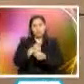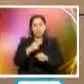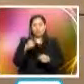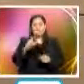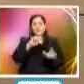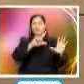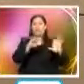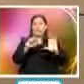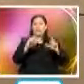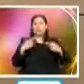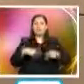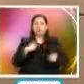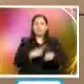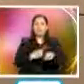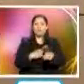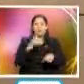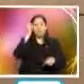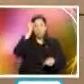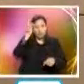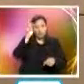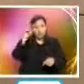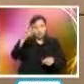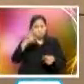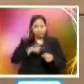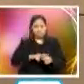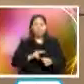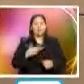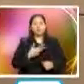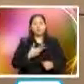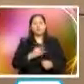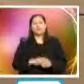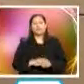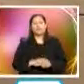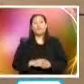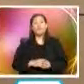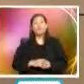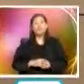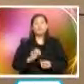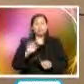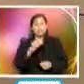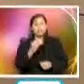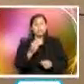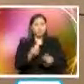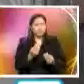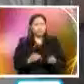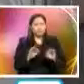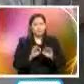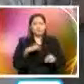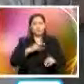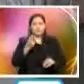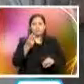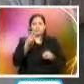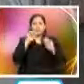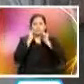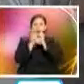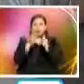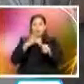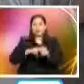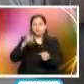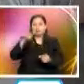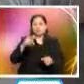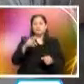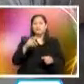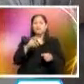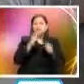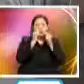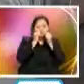casi 700 pacientes con síndrome de Down en la clínica. Ok. Sí, es algo importante, es una institución que, como bien lo comentaba,